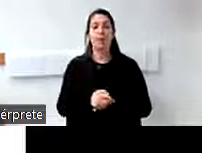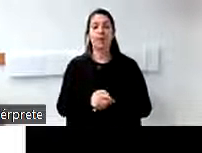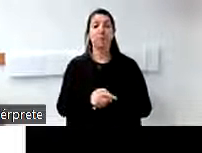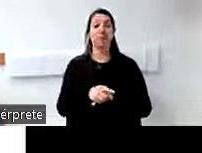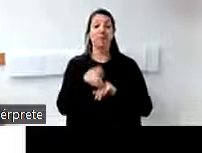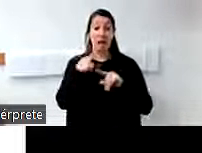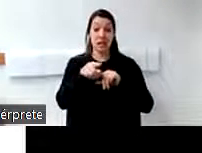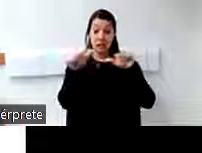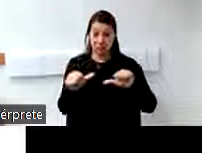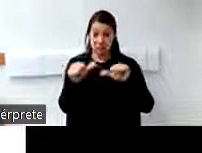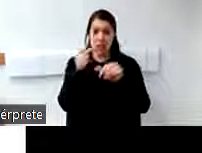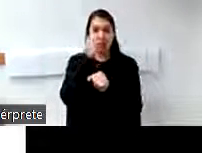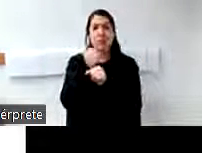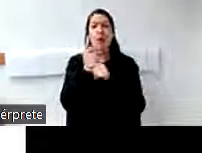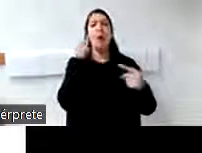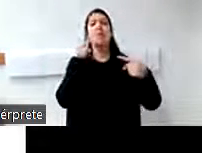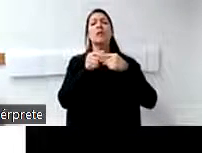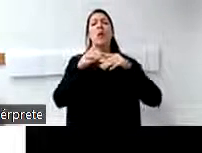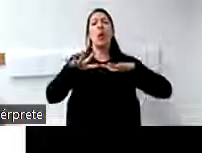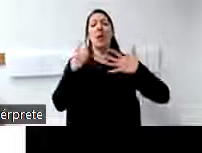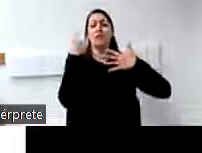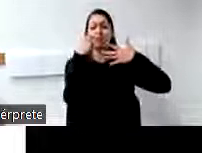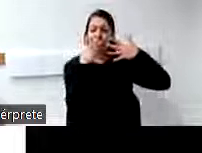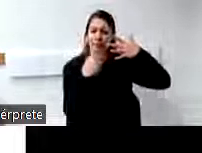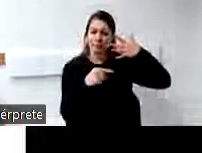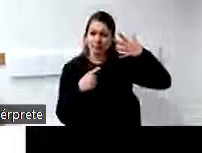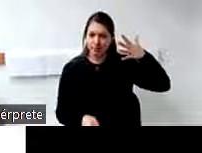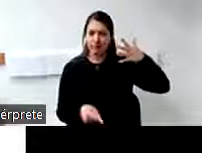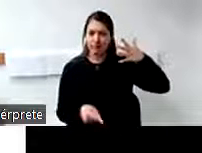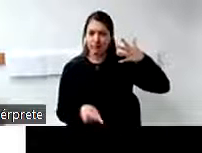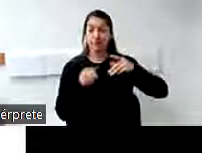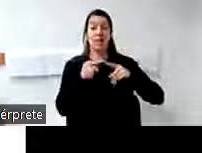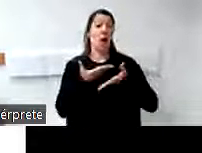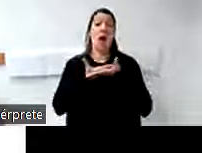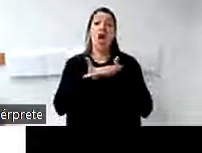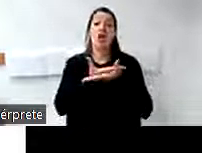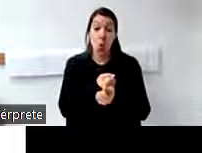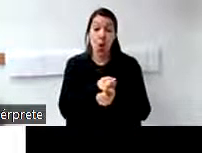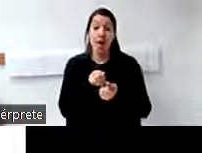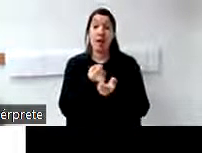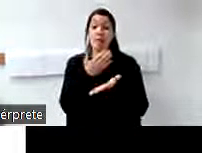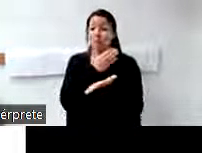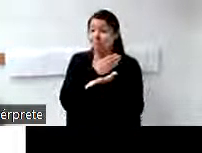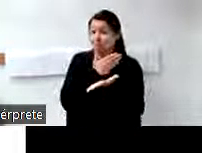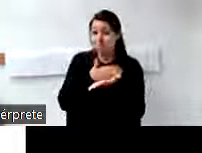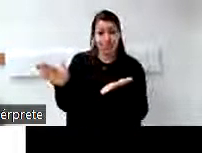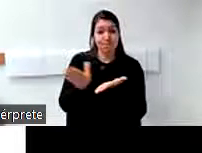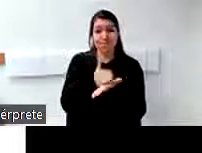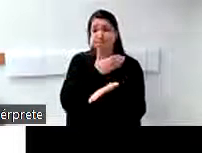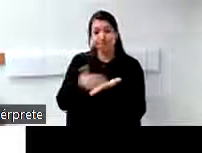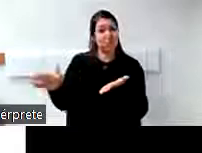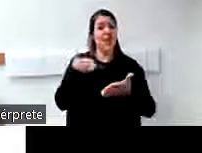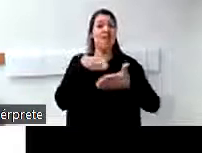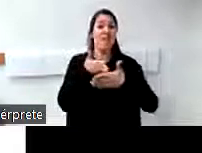hicimos esta guía con determinados objetivos. Como podrán ver, es esta, ayudar a contribuir a eliminar las barreras. Es